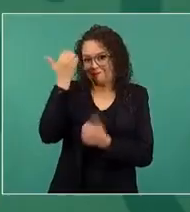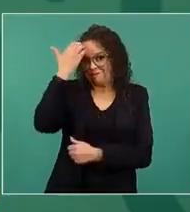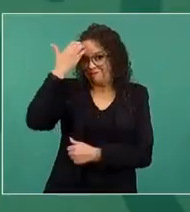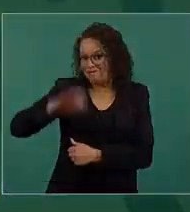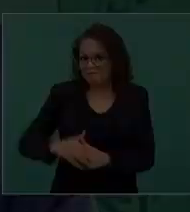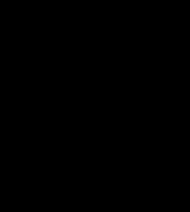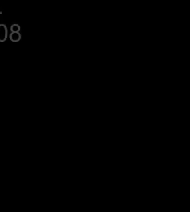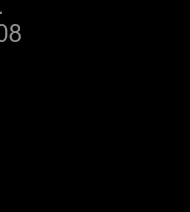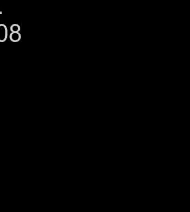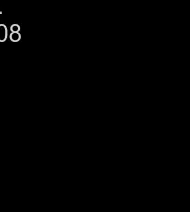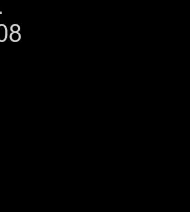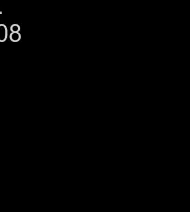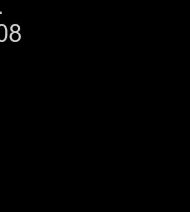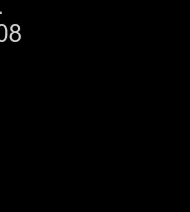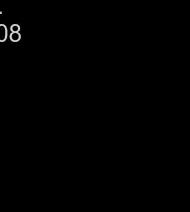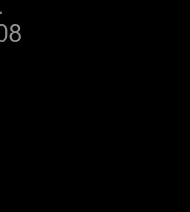Vamos a poder